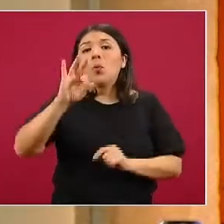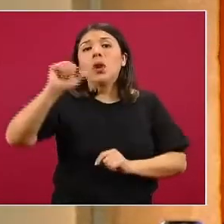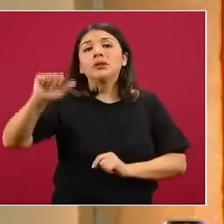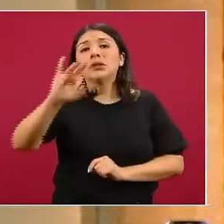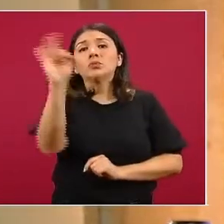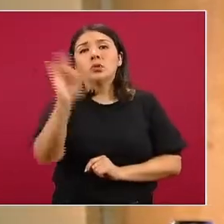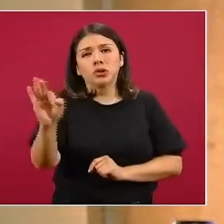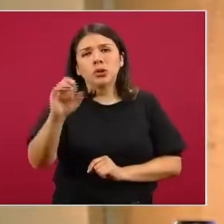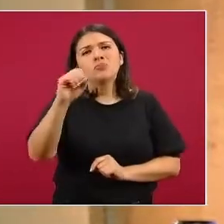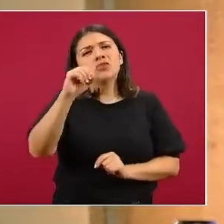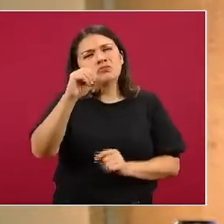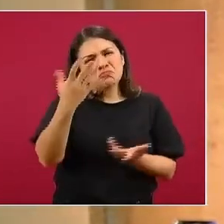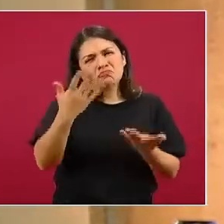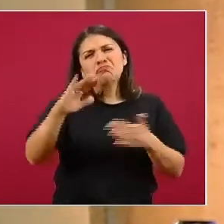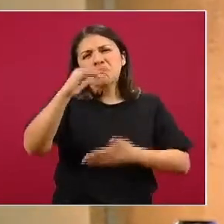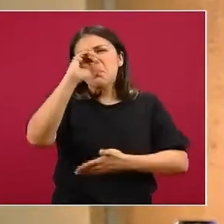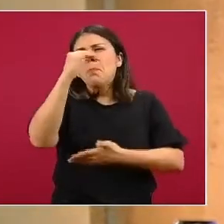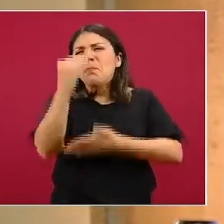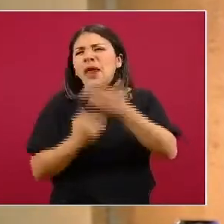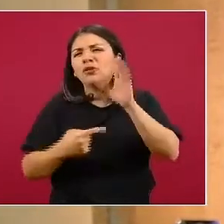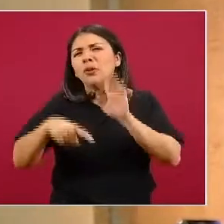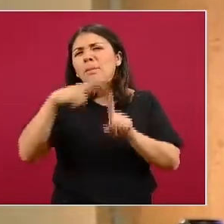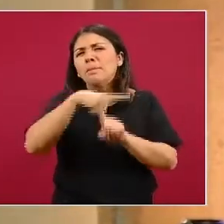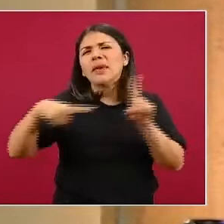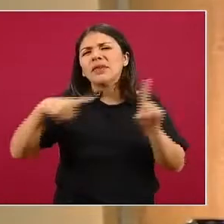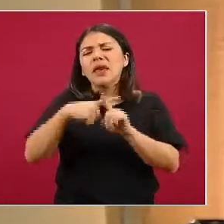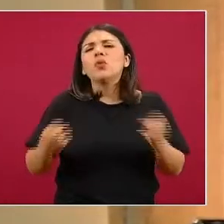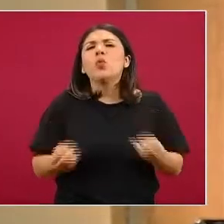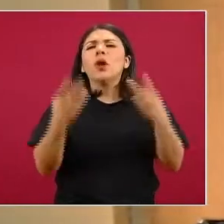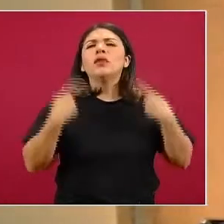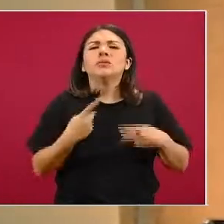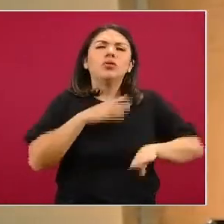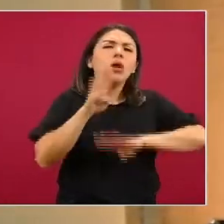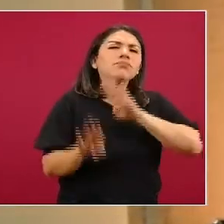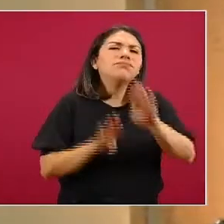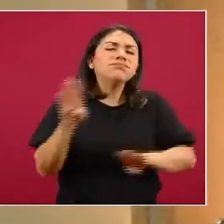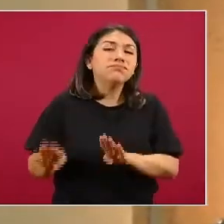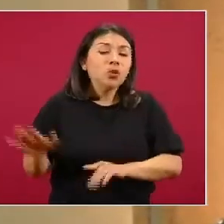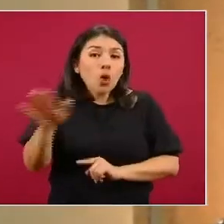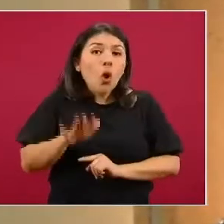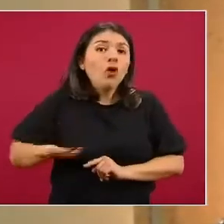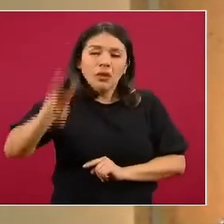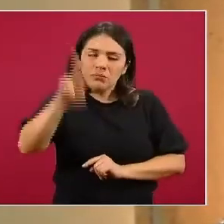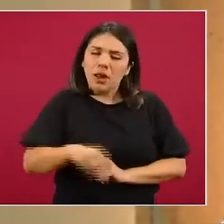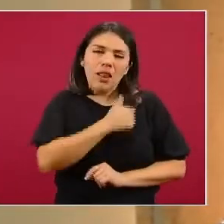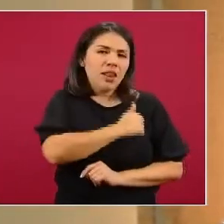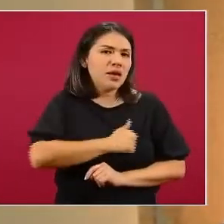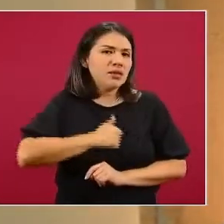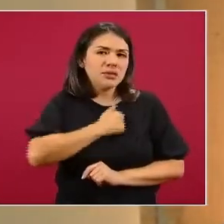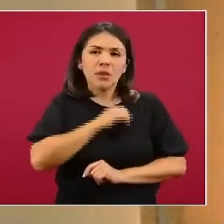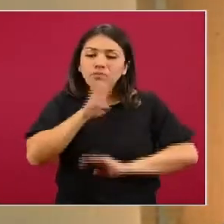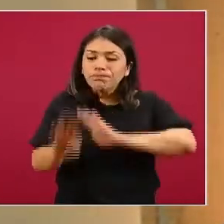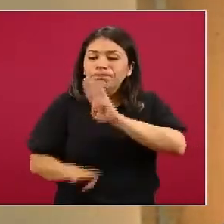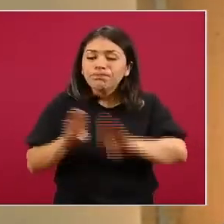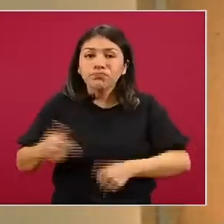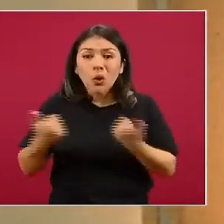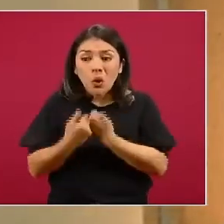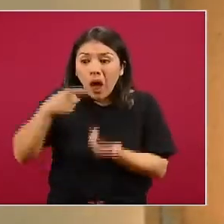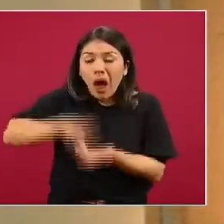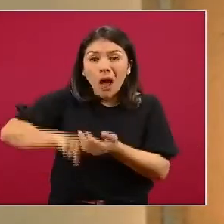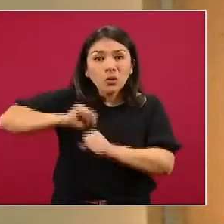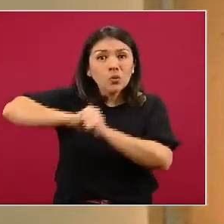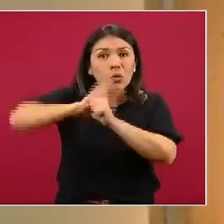menos de la mitad en el número de defunciones, todas ellas muy lamentables, que ocurren por